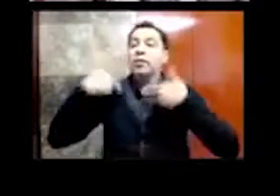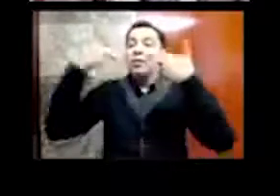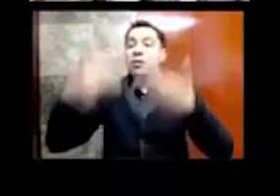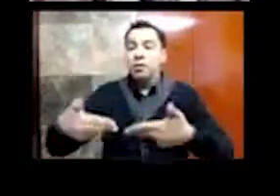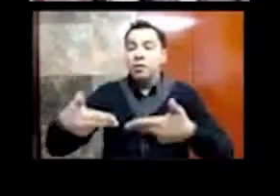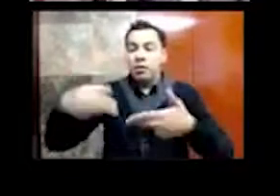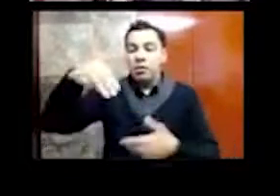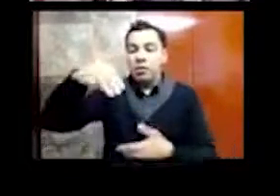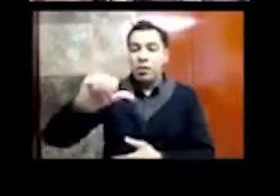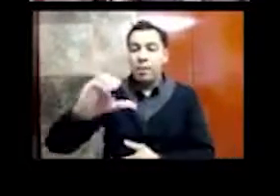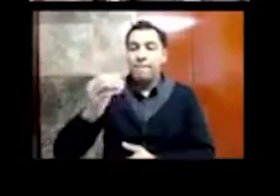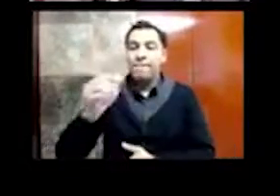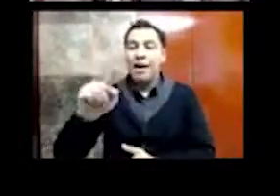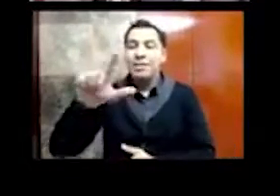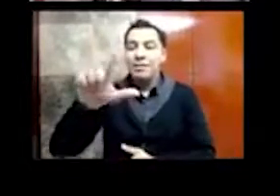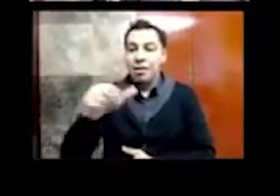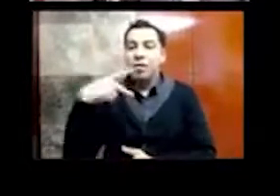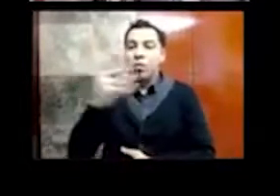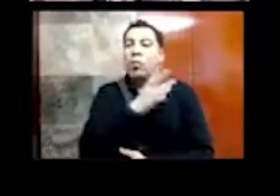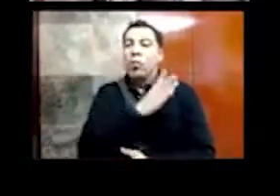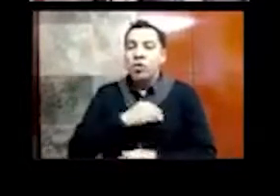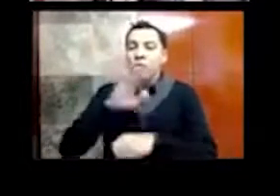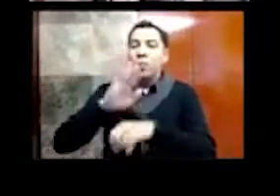Maxtla, su hijo mayor.